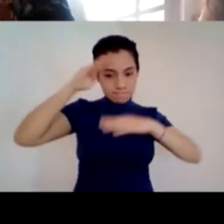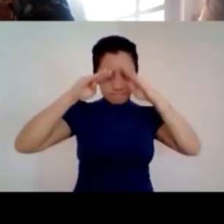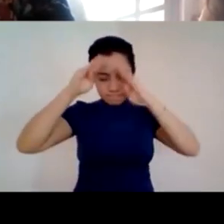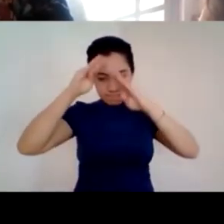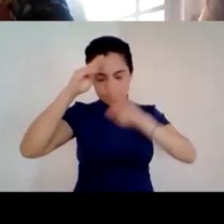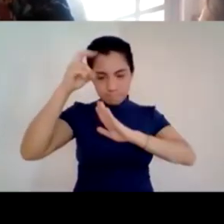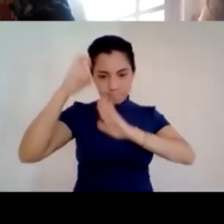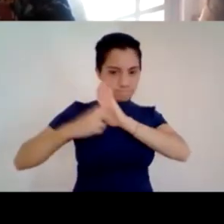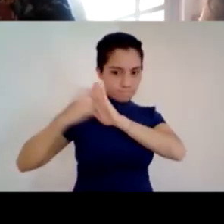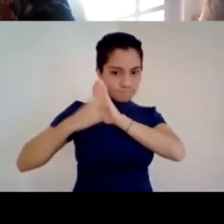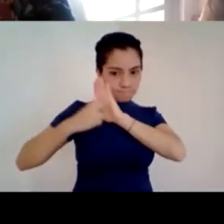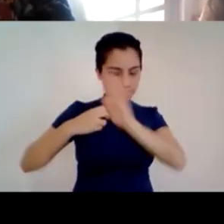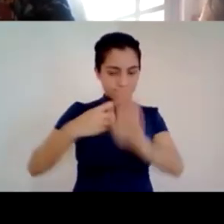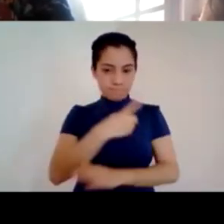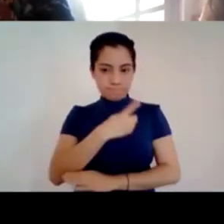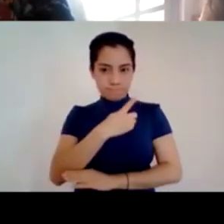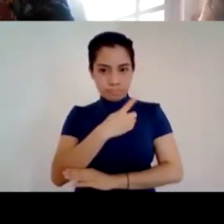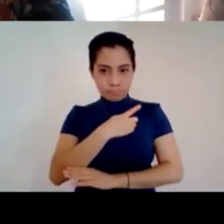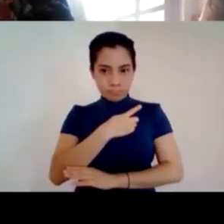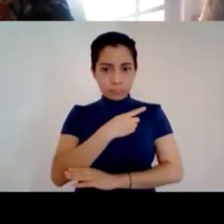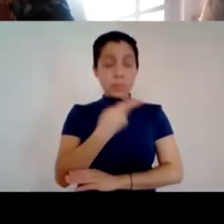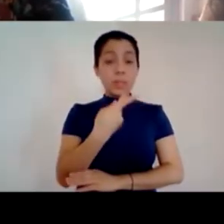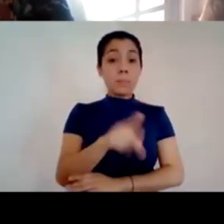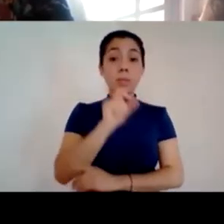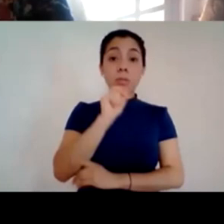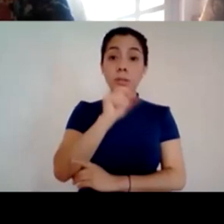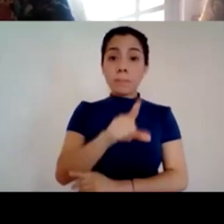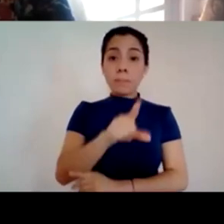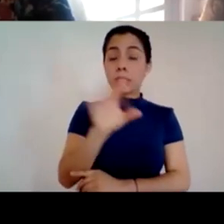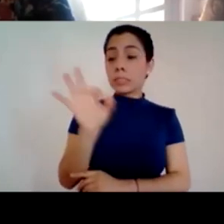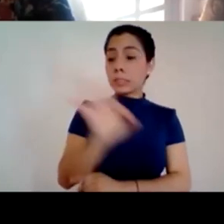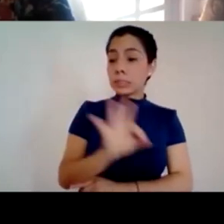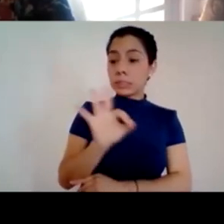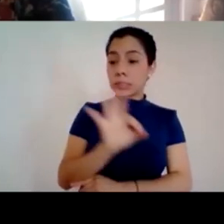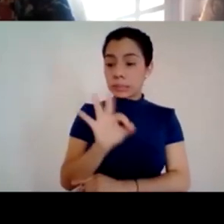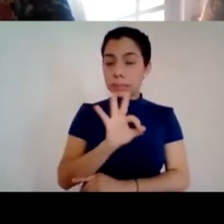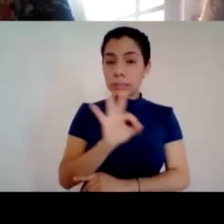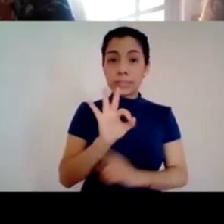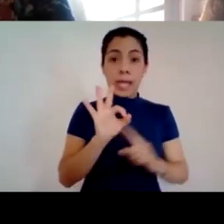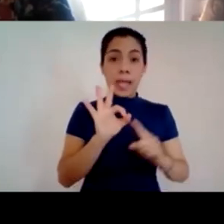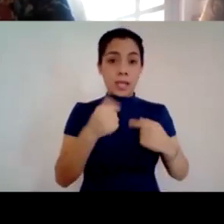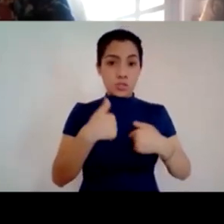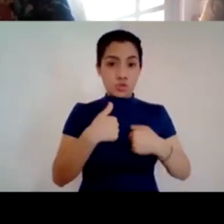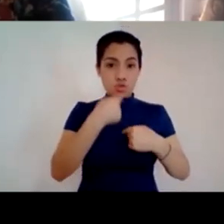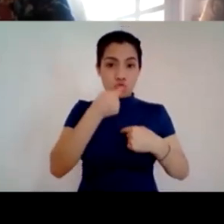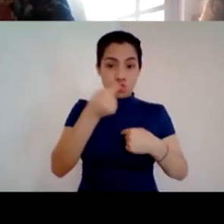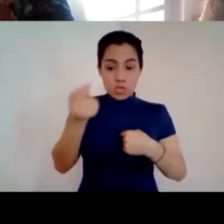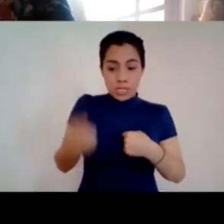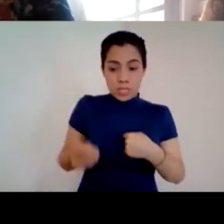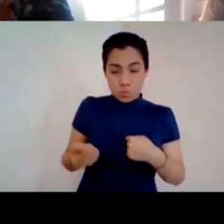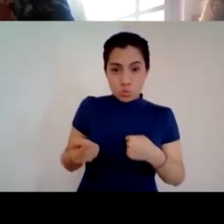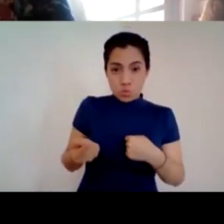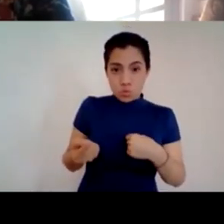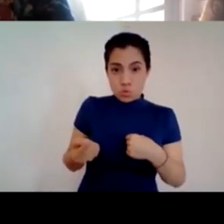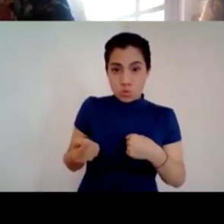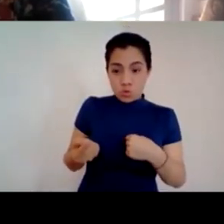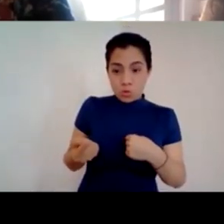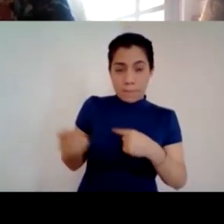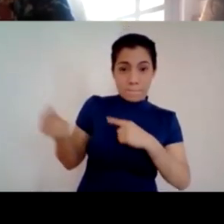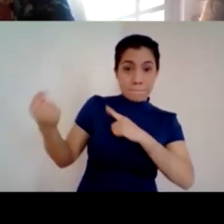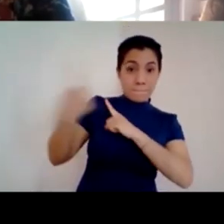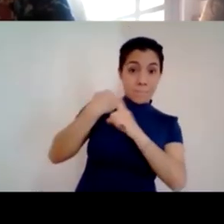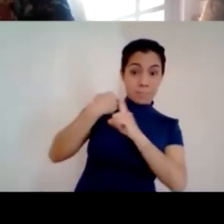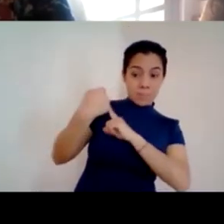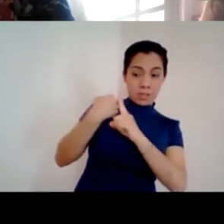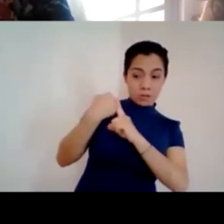cierto determinismo si de chico te pegaron de adulto vas a pegar ¡ay, ay, ay, ay!